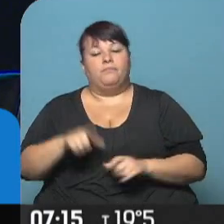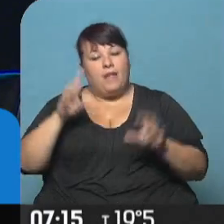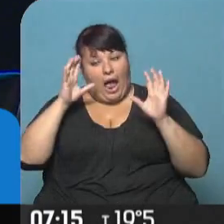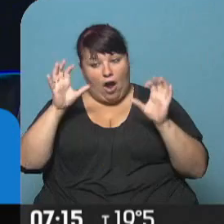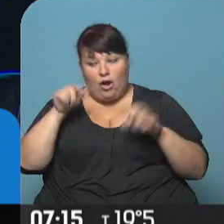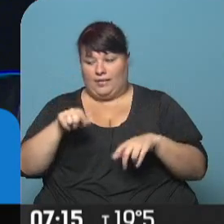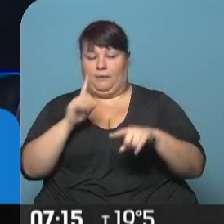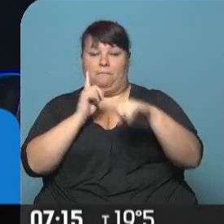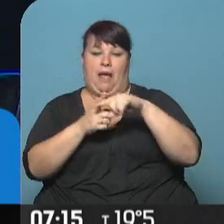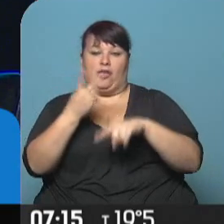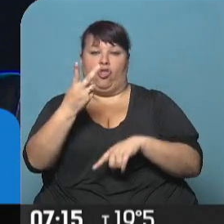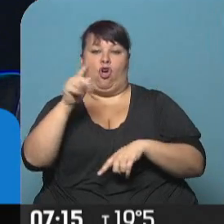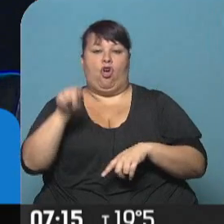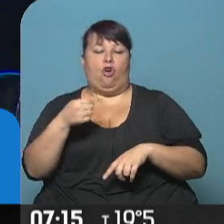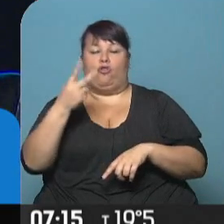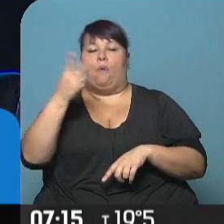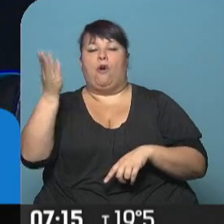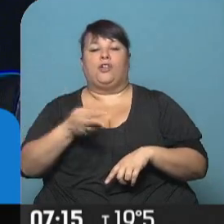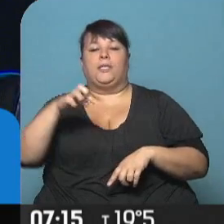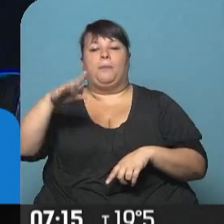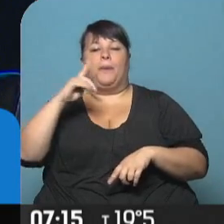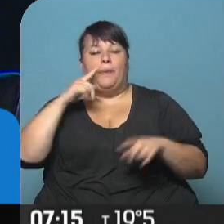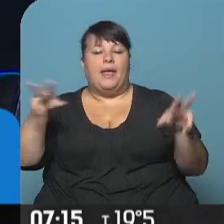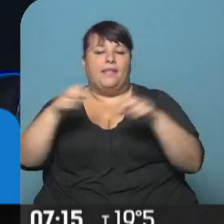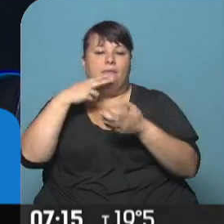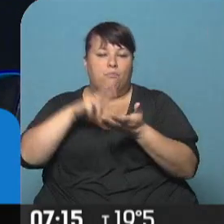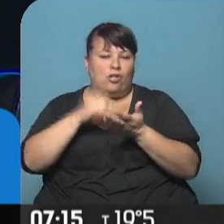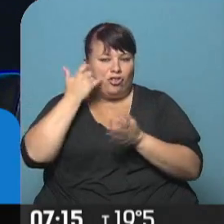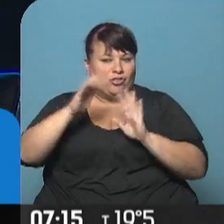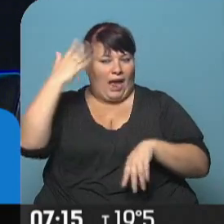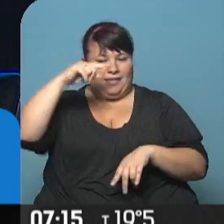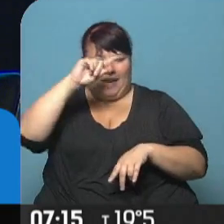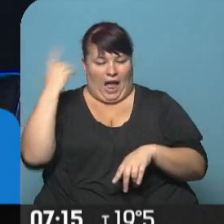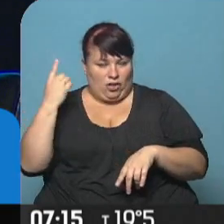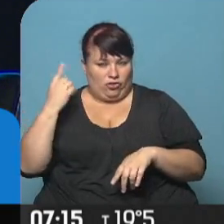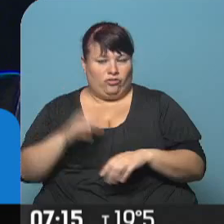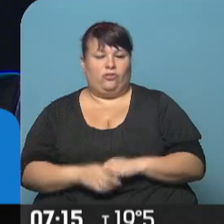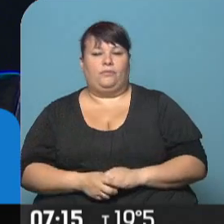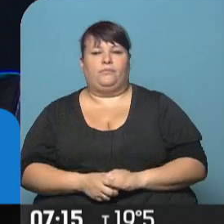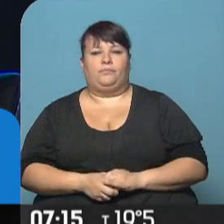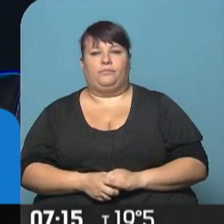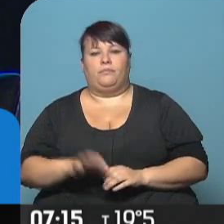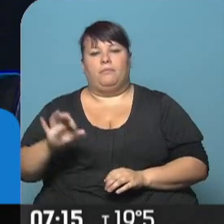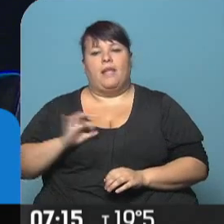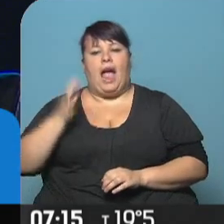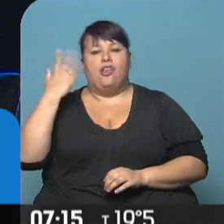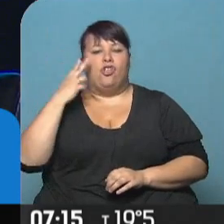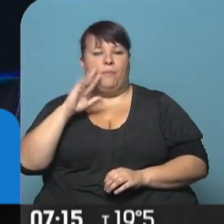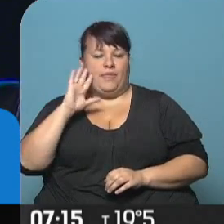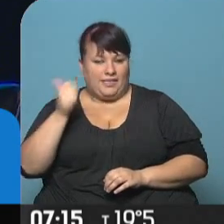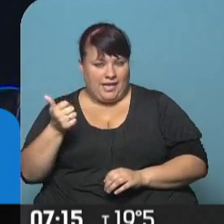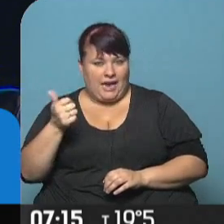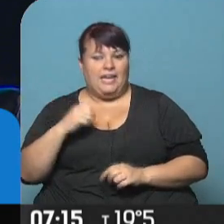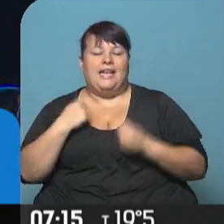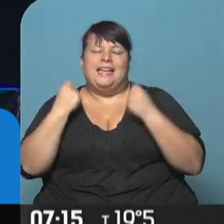Recordemos que esto se suma a los casi 2 puntos del PBI de concesiones impositivas que ya ha hecho la nación en el año 2016. Estamos